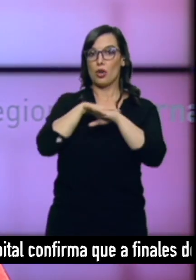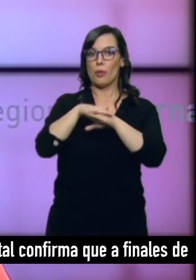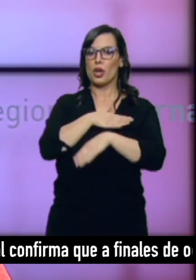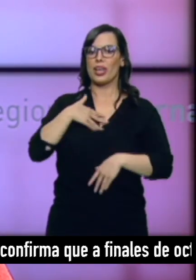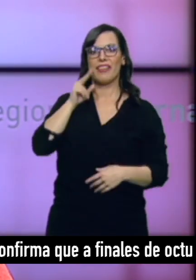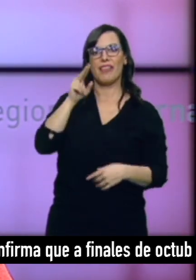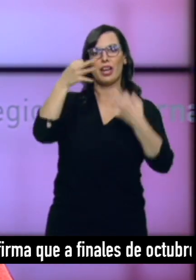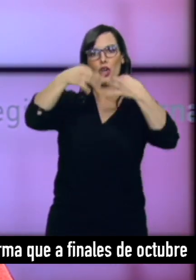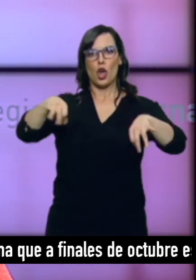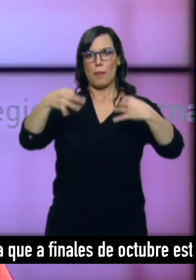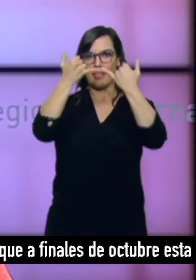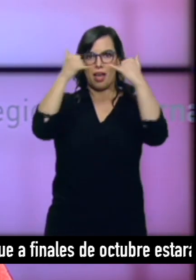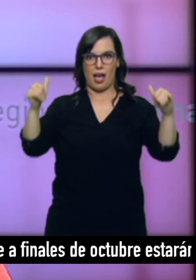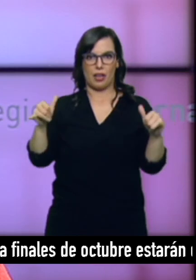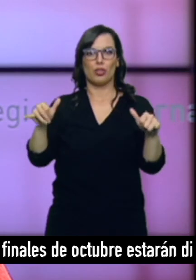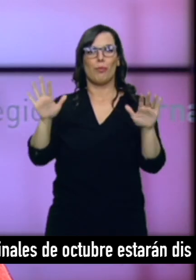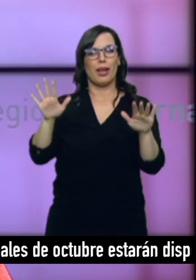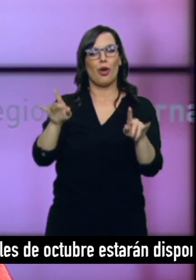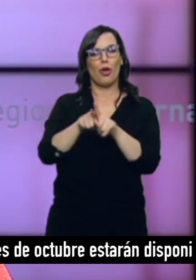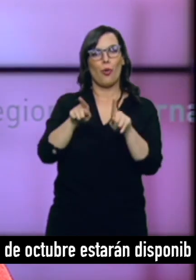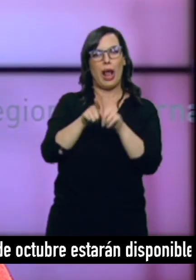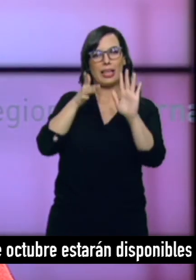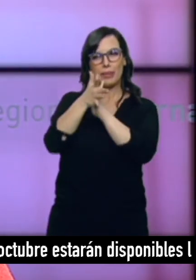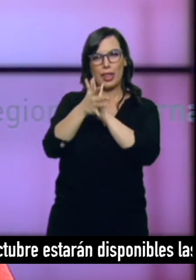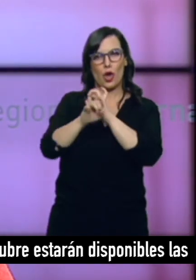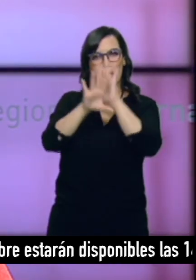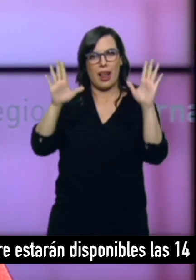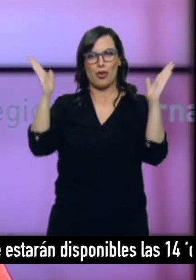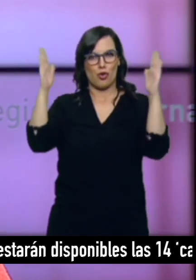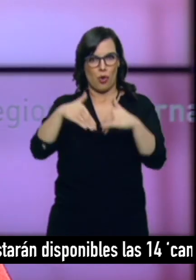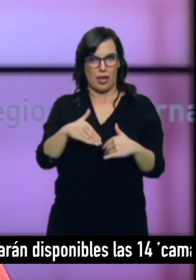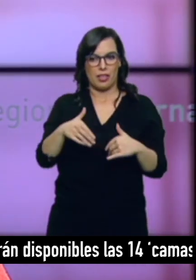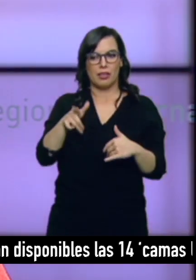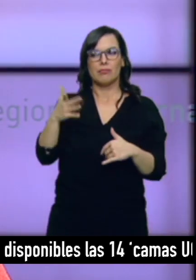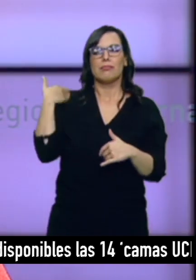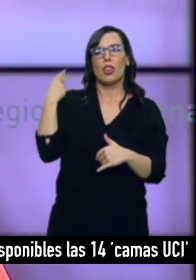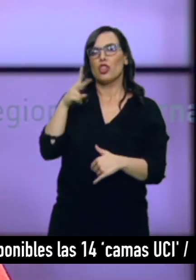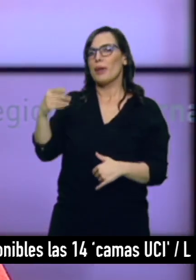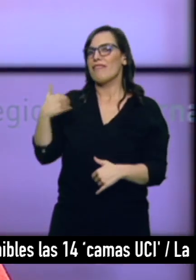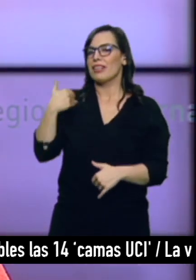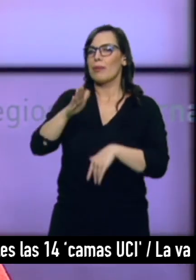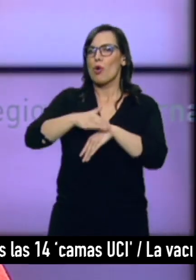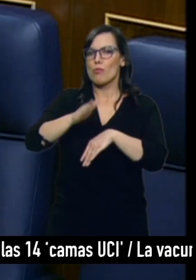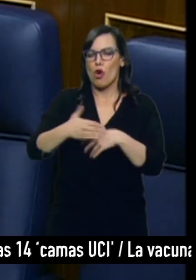a un acto que llega tras la falta de explicaciones claras de por qué se tomó esa decisión.